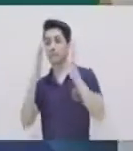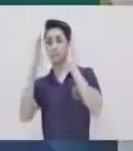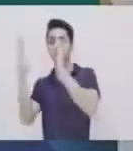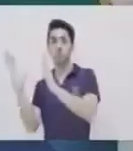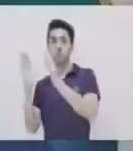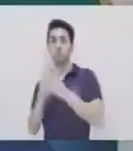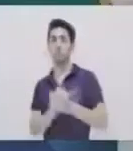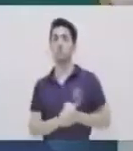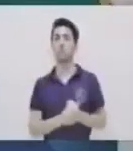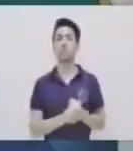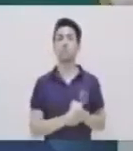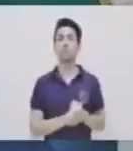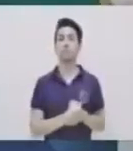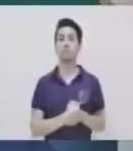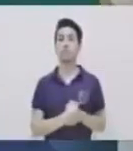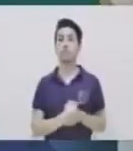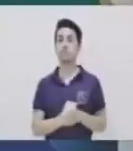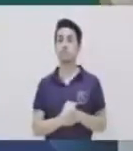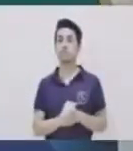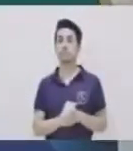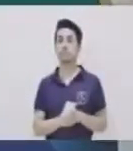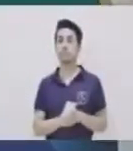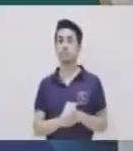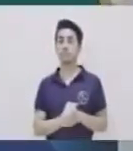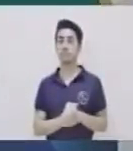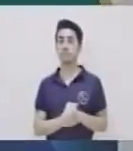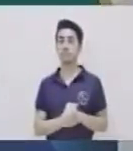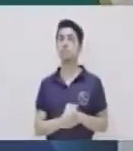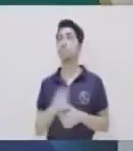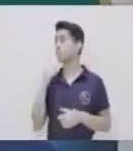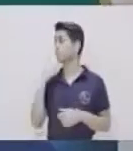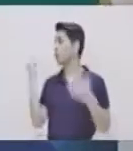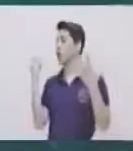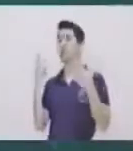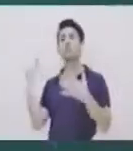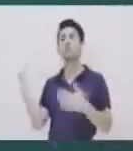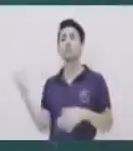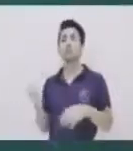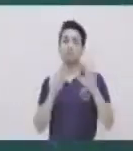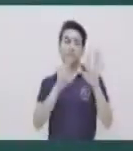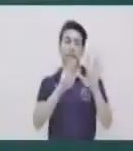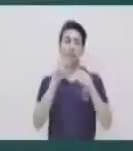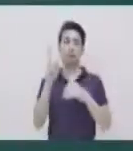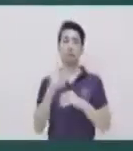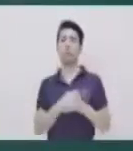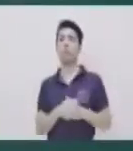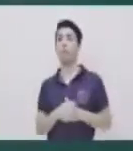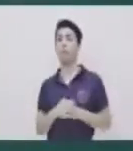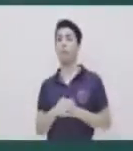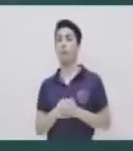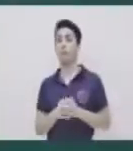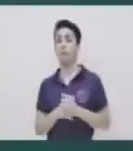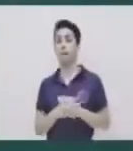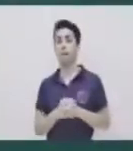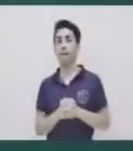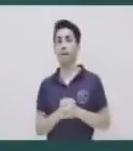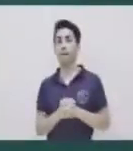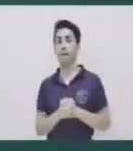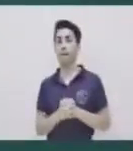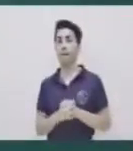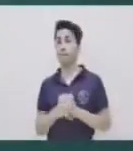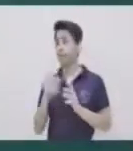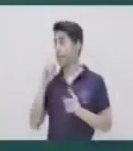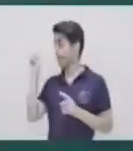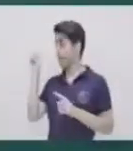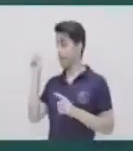siguiente. Entonces, ¿quién está en la posición número 8? El 71. Entonces veamos acá.